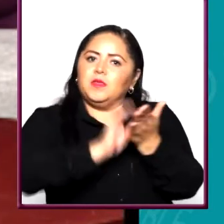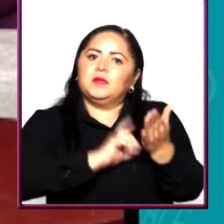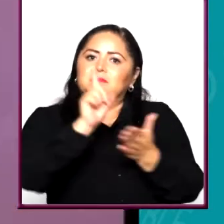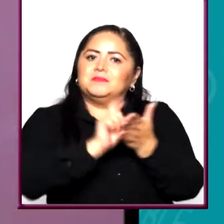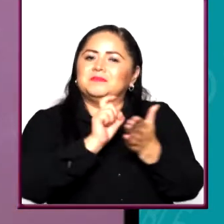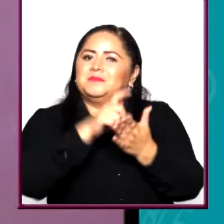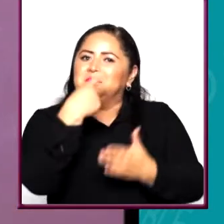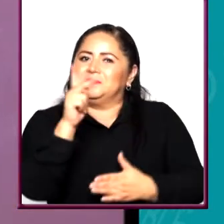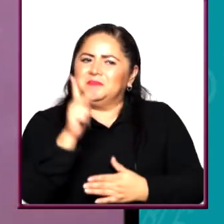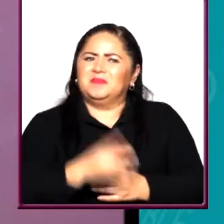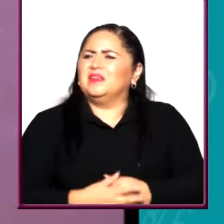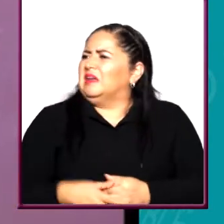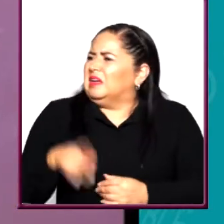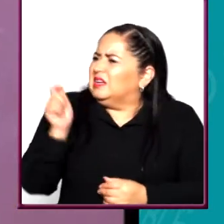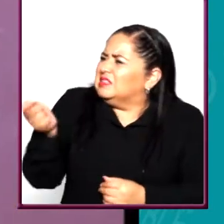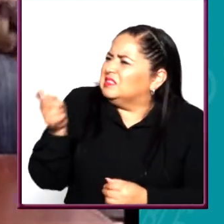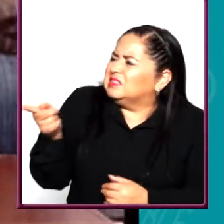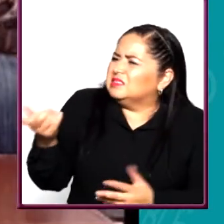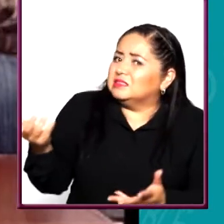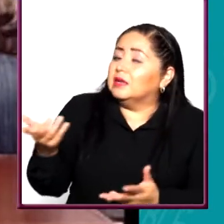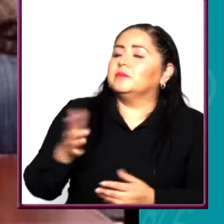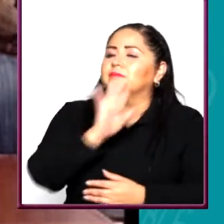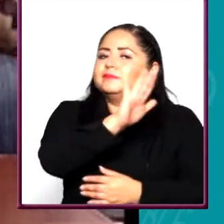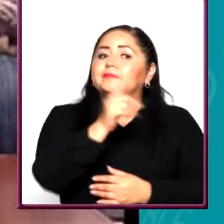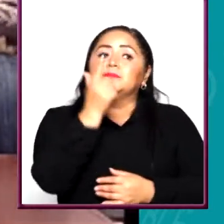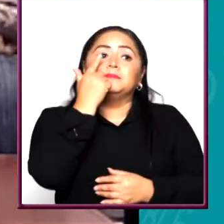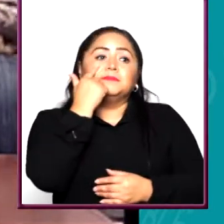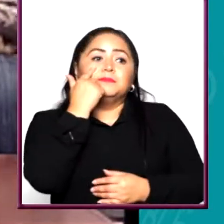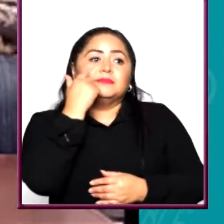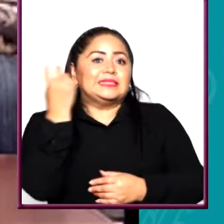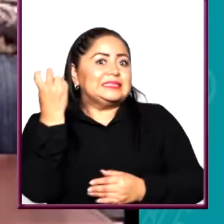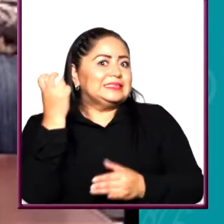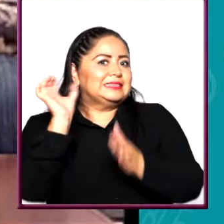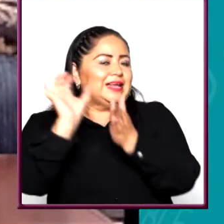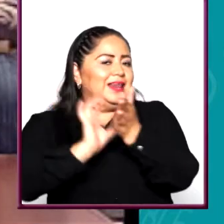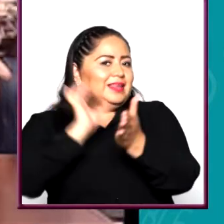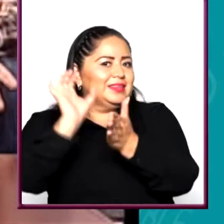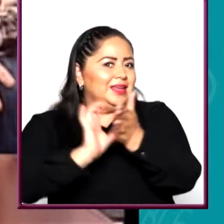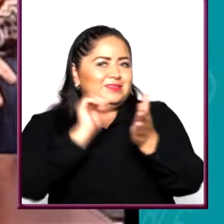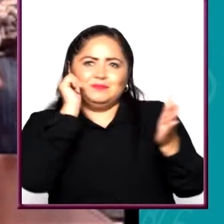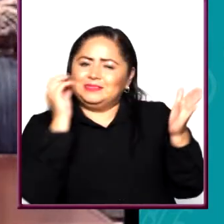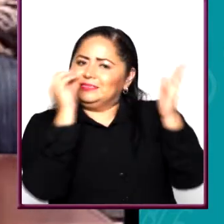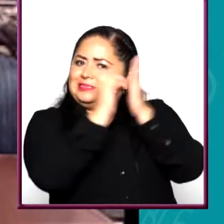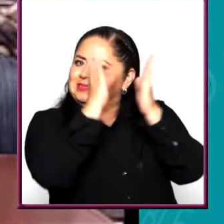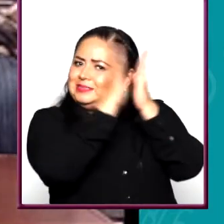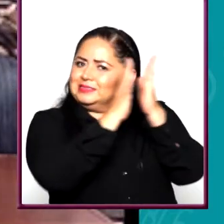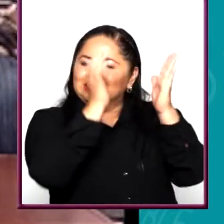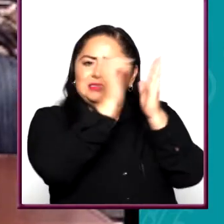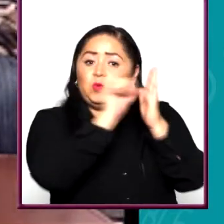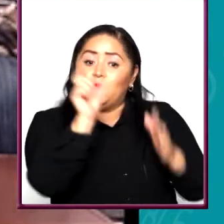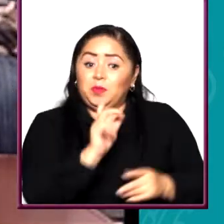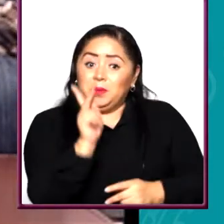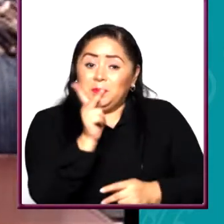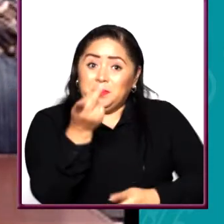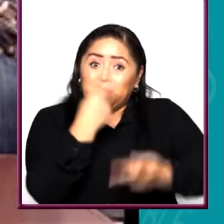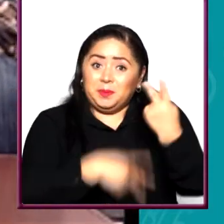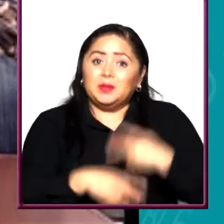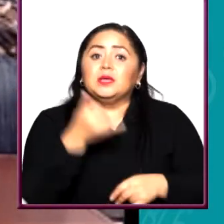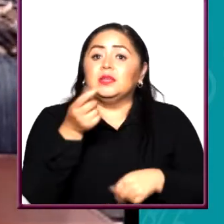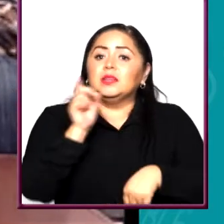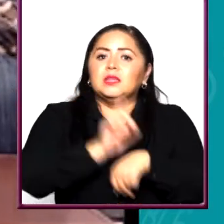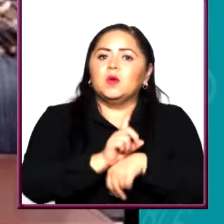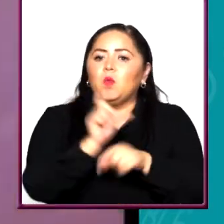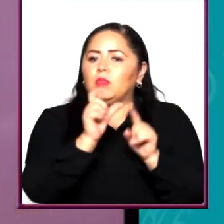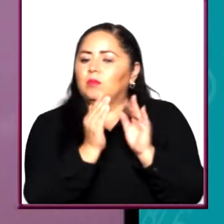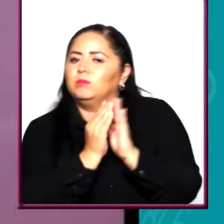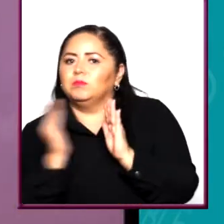menstruaciones. ¿Qué es eso? Mira, ese es mi registro. En un calendario marco cada vez que me bajó y los días